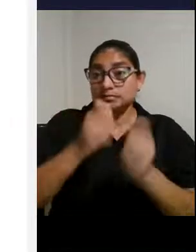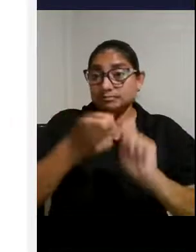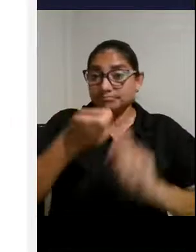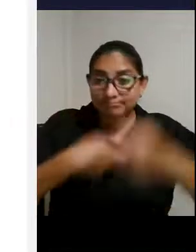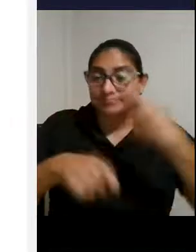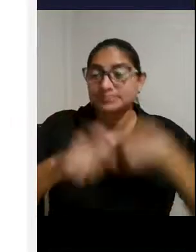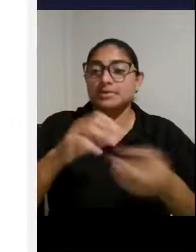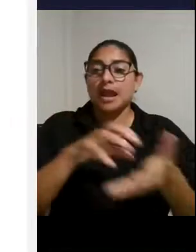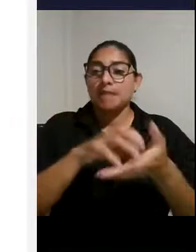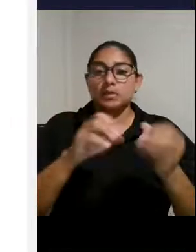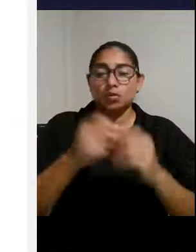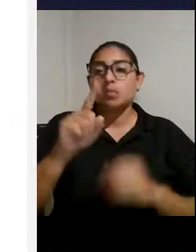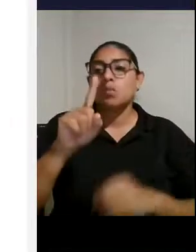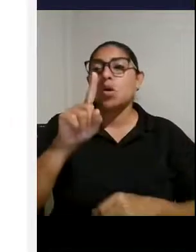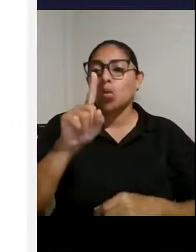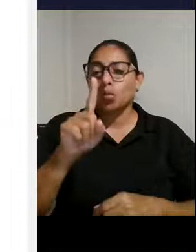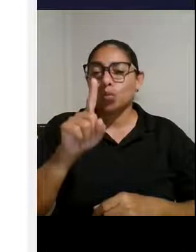el capítulo 1,